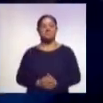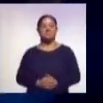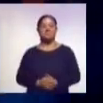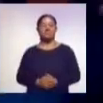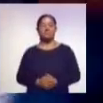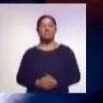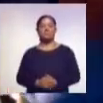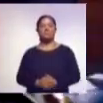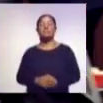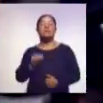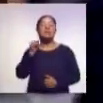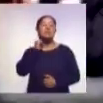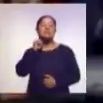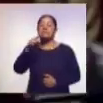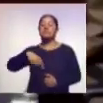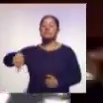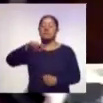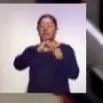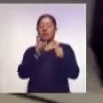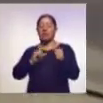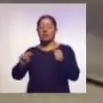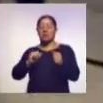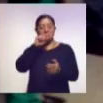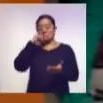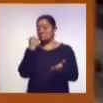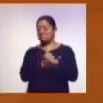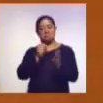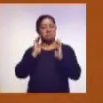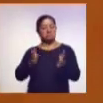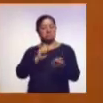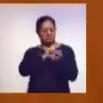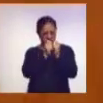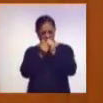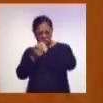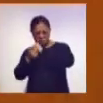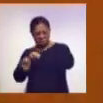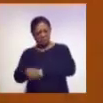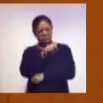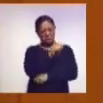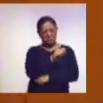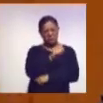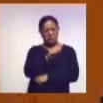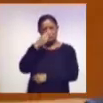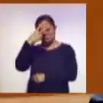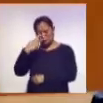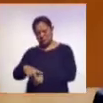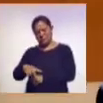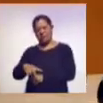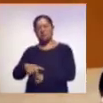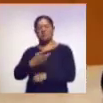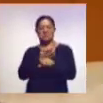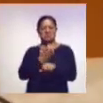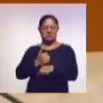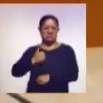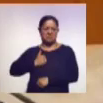El Pleno del Senado de la República ratificó el protocolo modificatorio del Tratado de México, Estados Unidos y Canadá en materia